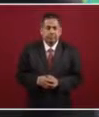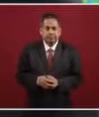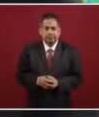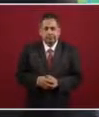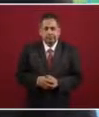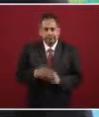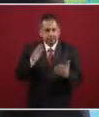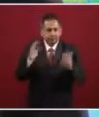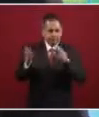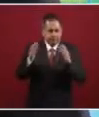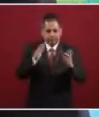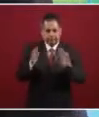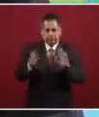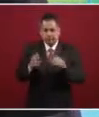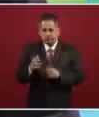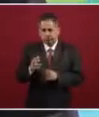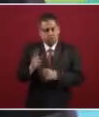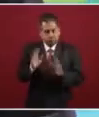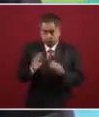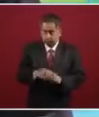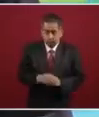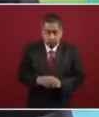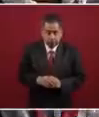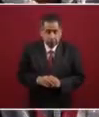Hagan el comparativo. No, estamos